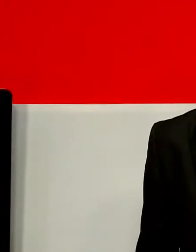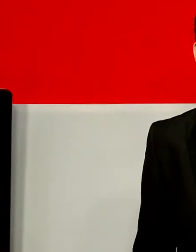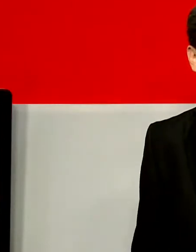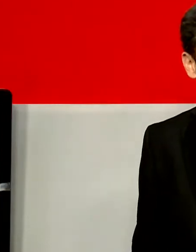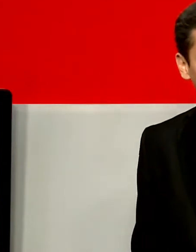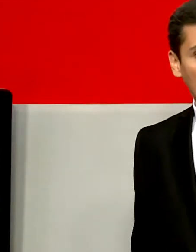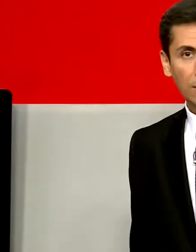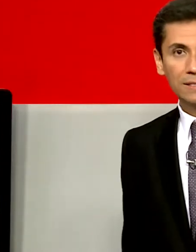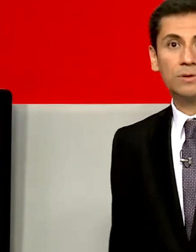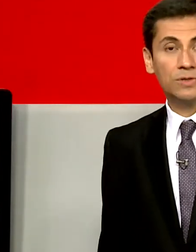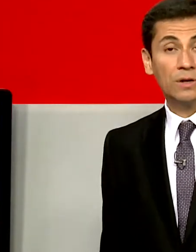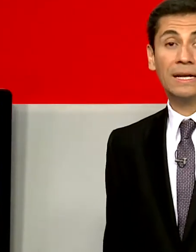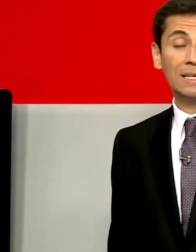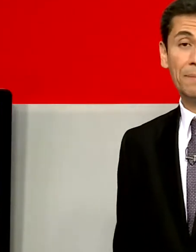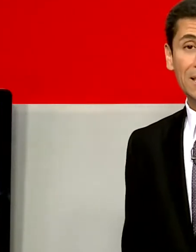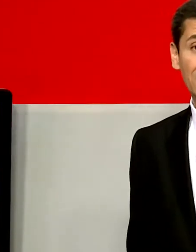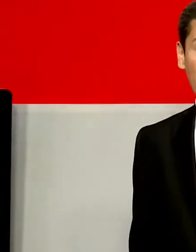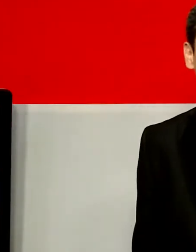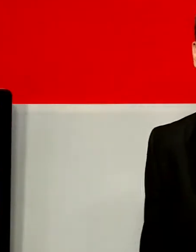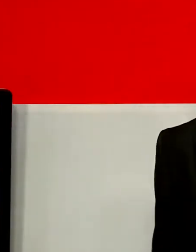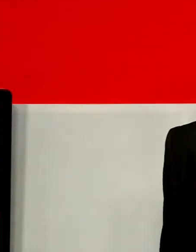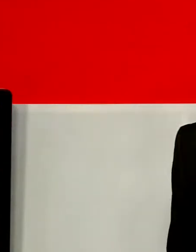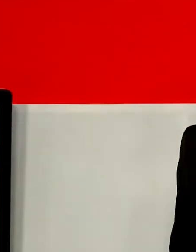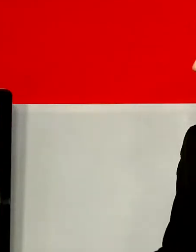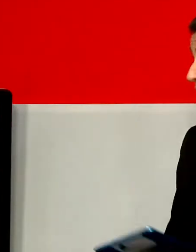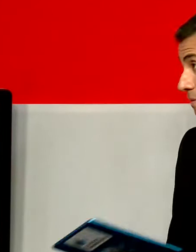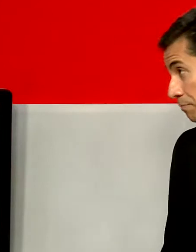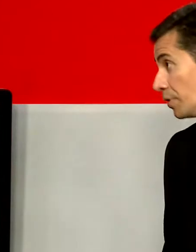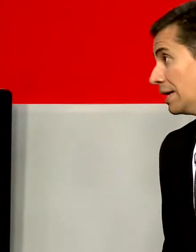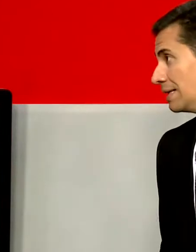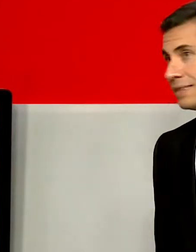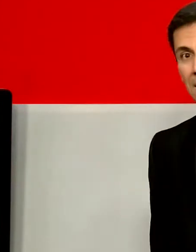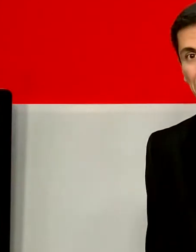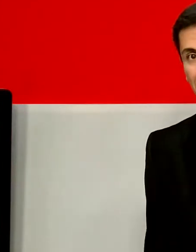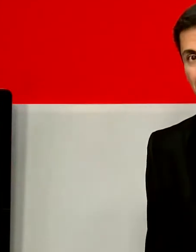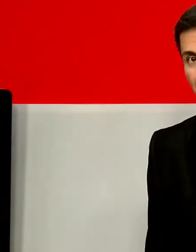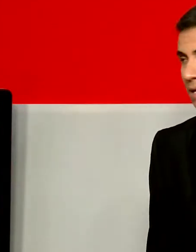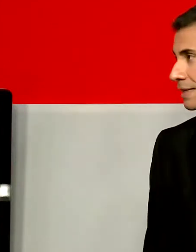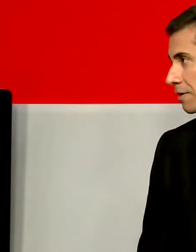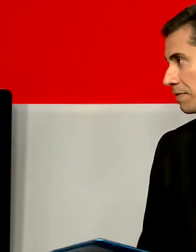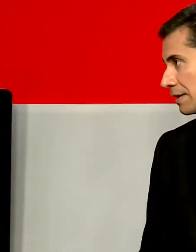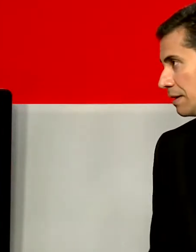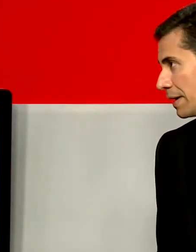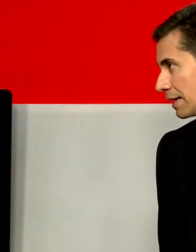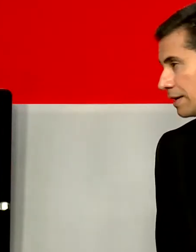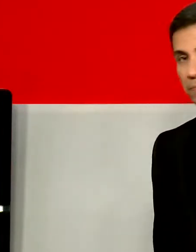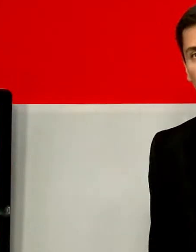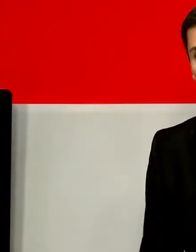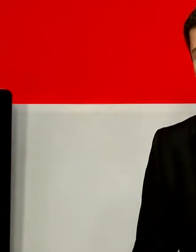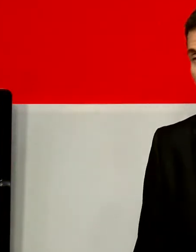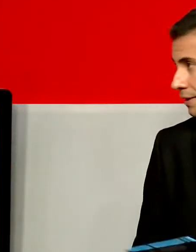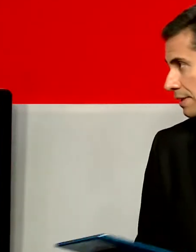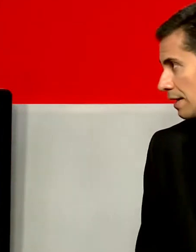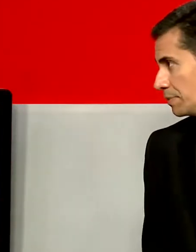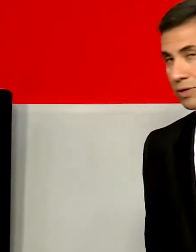especialmente estemos atentos a lo que hacían nuestros hijos delante de las pantallas. Claro, los chicos pasaban más tiempo delante de las pantallas y este era el terreno fértil para que